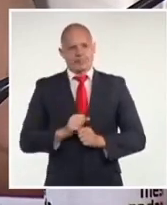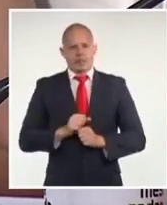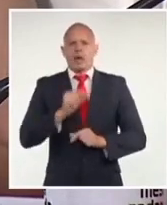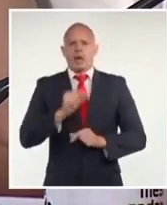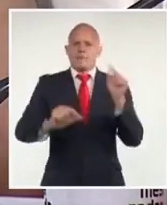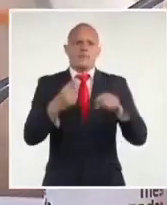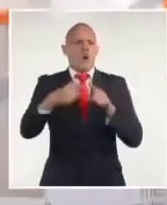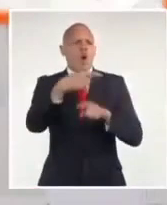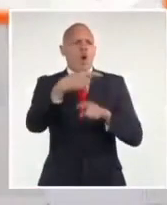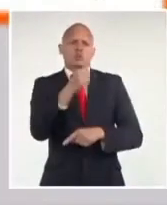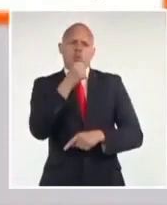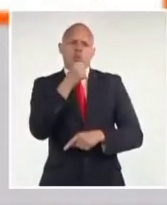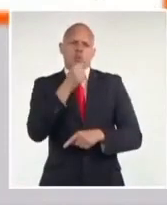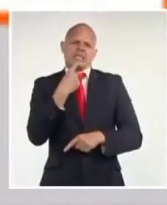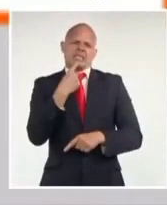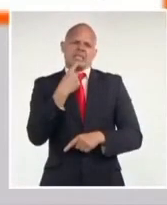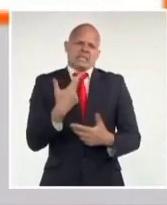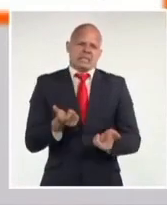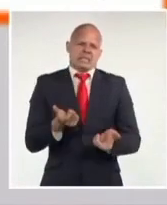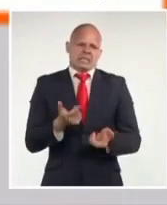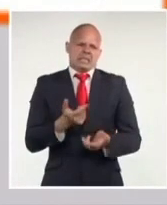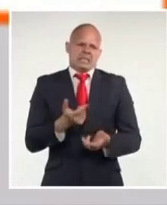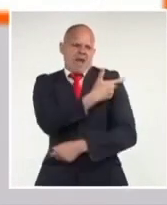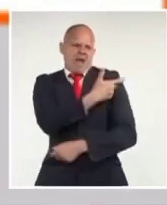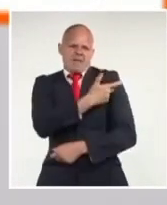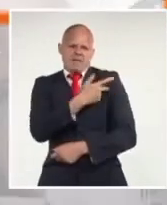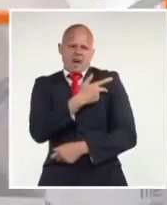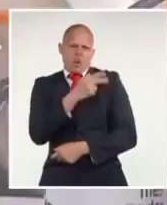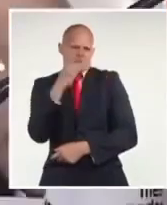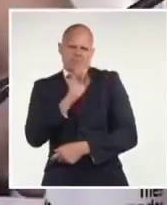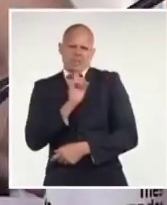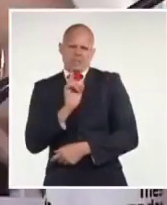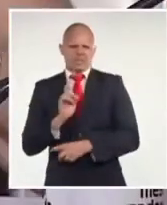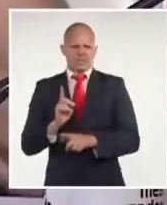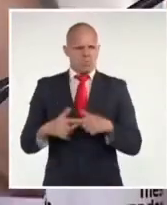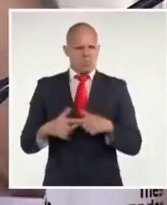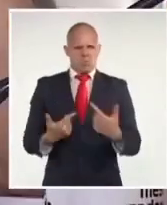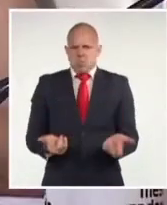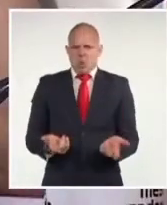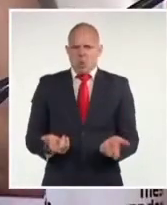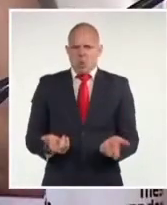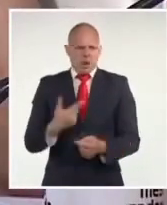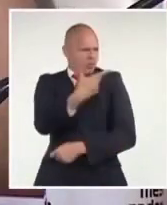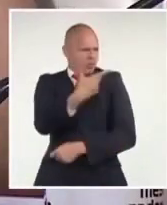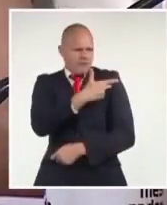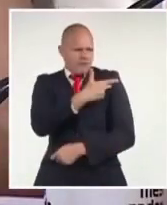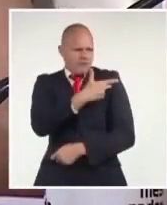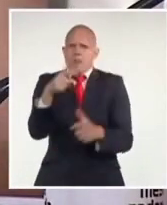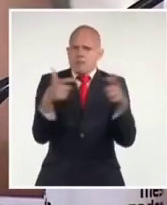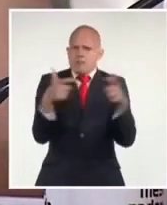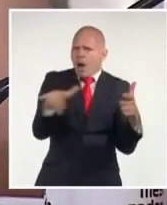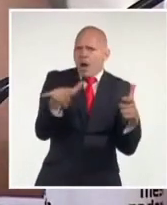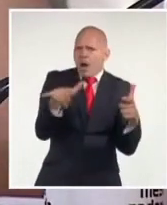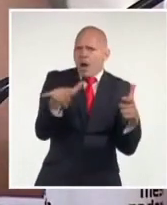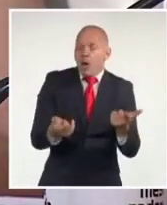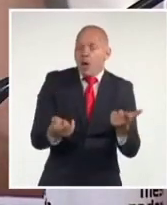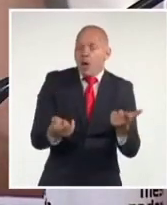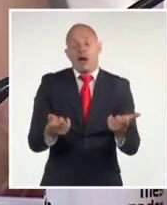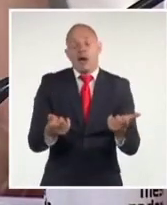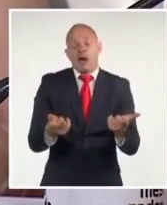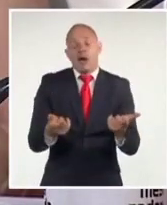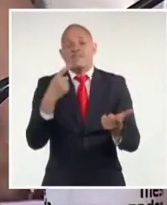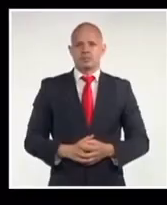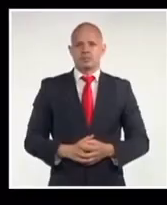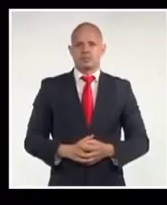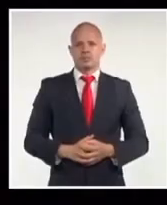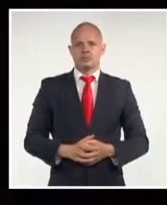esto, las vacunas funcionan, pero hay que darle espacio a que tengamos una masa de vacunados y lo vamos a